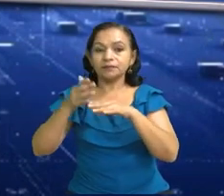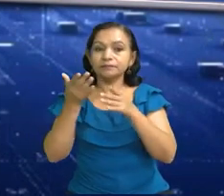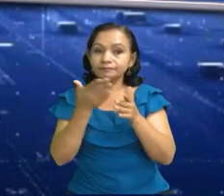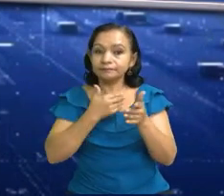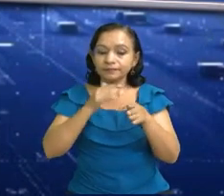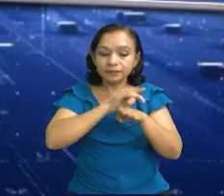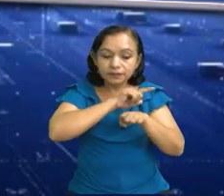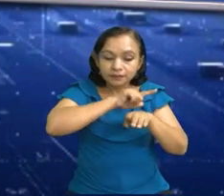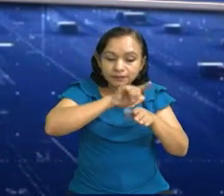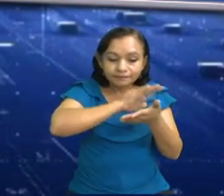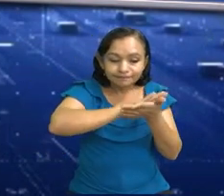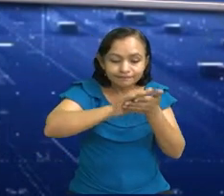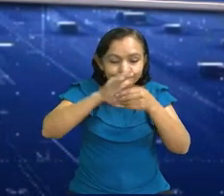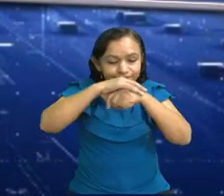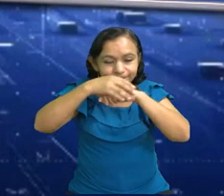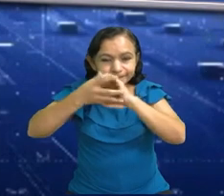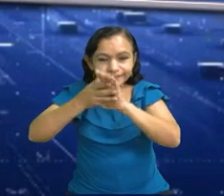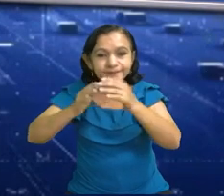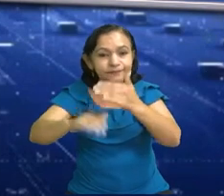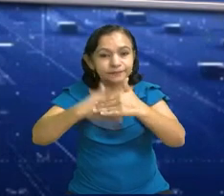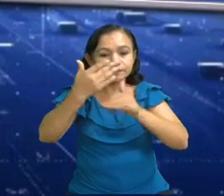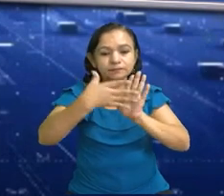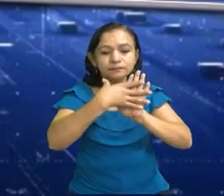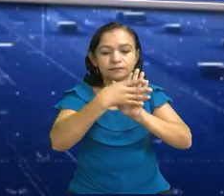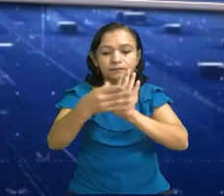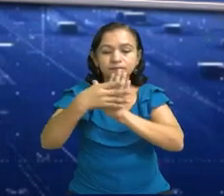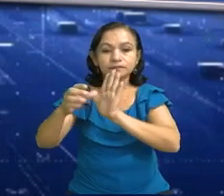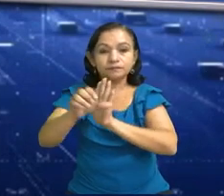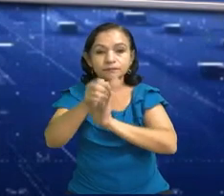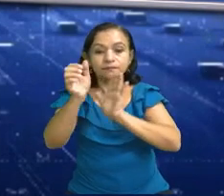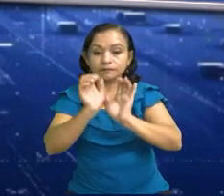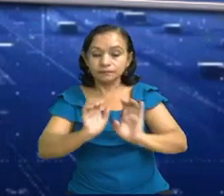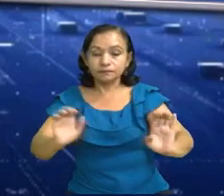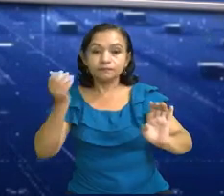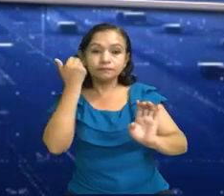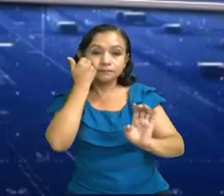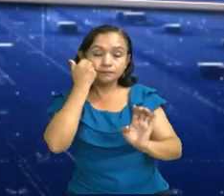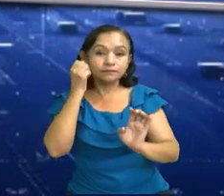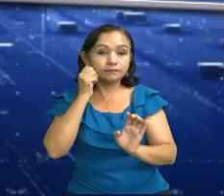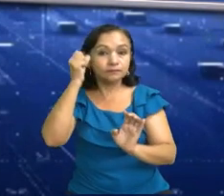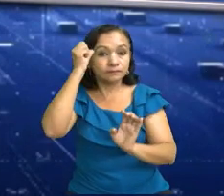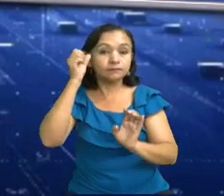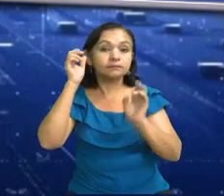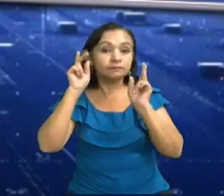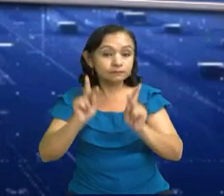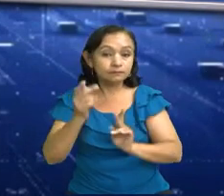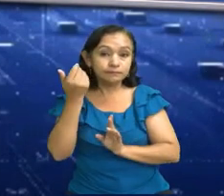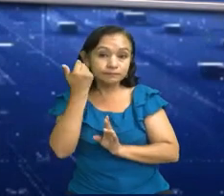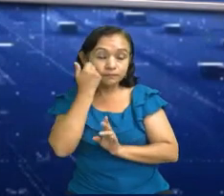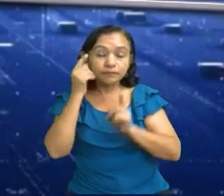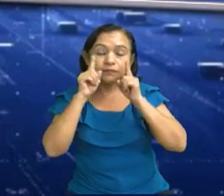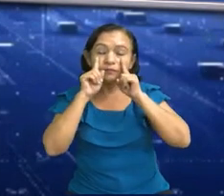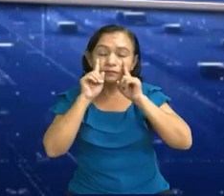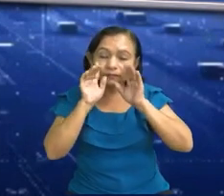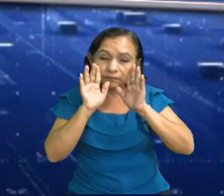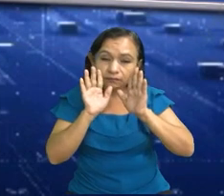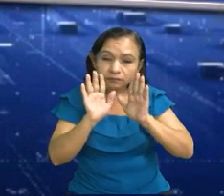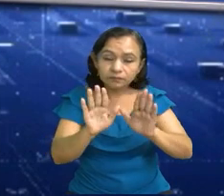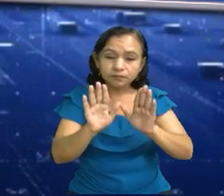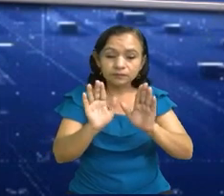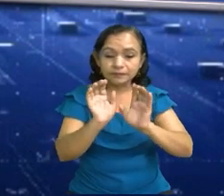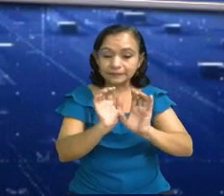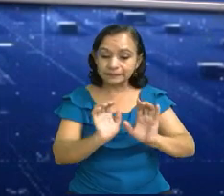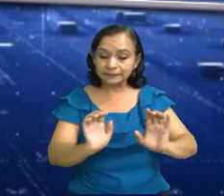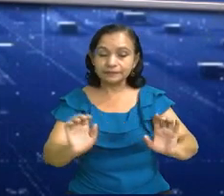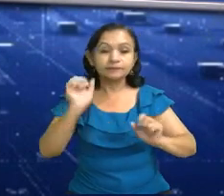limpiarlos, lavarlos, desinfectarlos para evitar la transmisión a los otros niños o a las otras personas de la familia. Un cuidado especial con los niños menores y